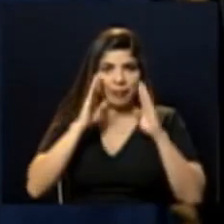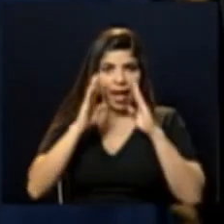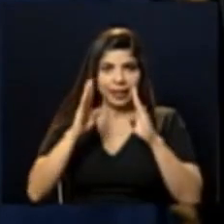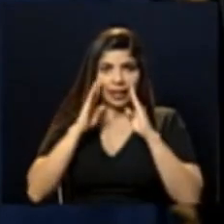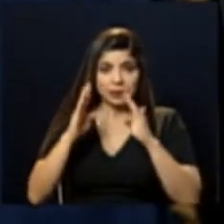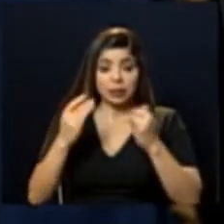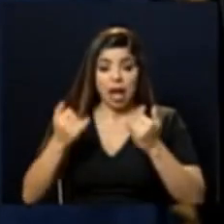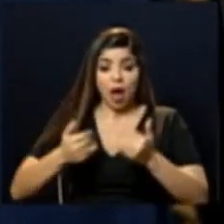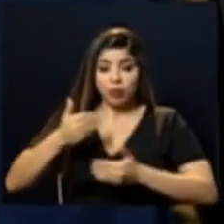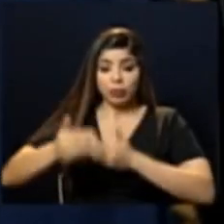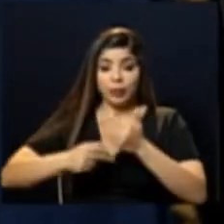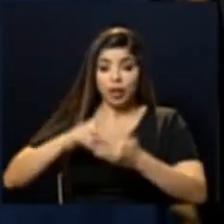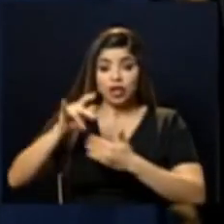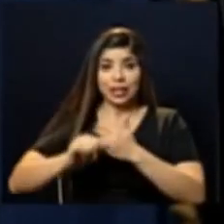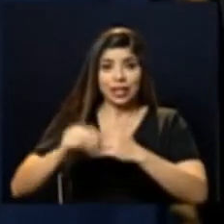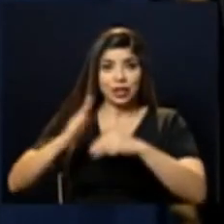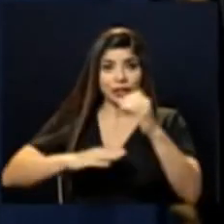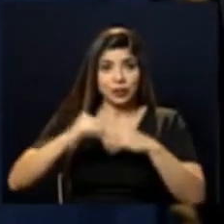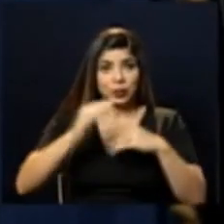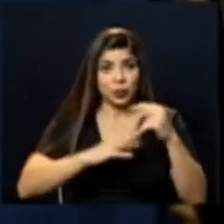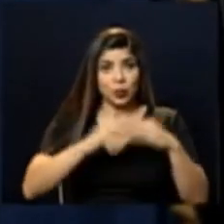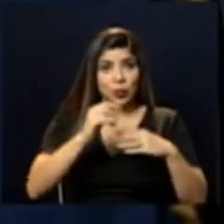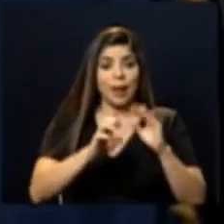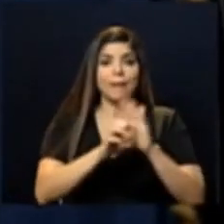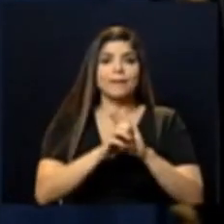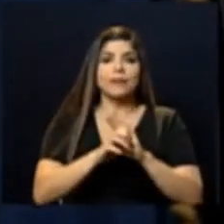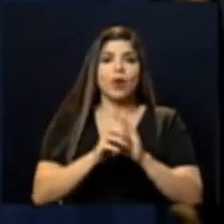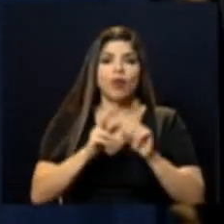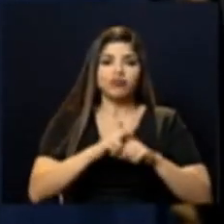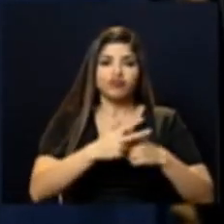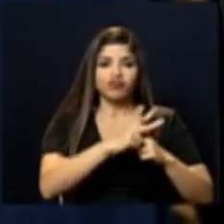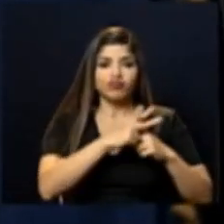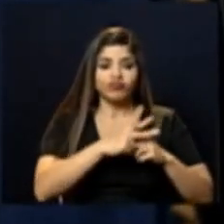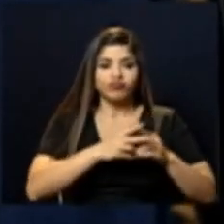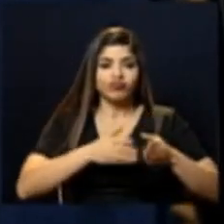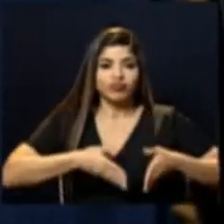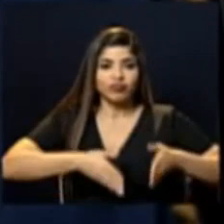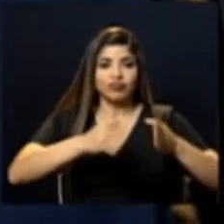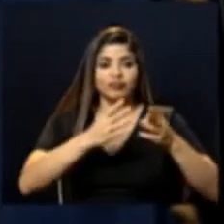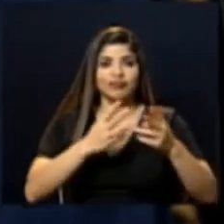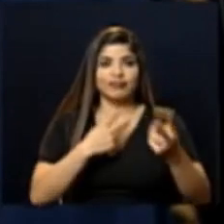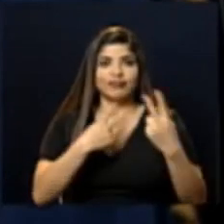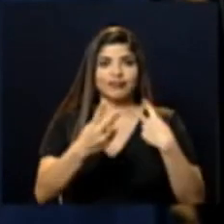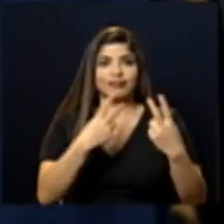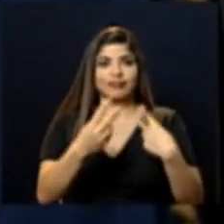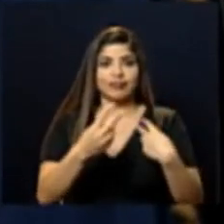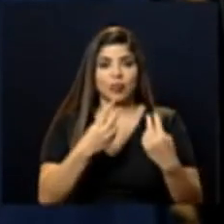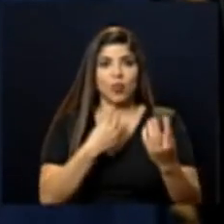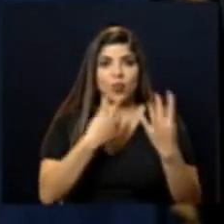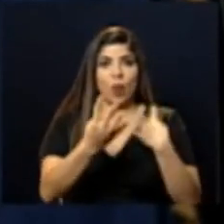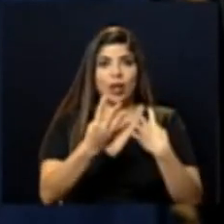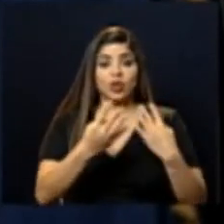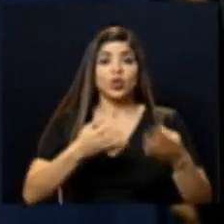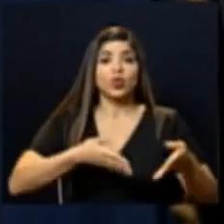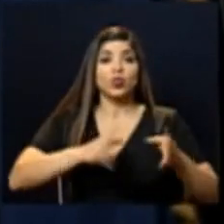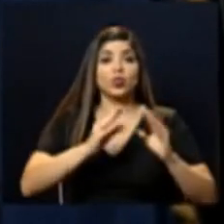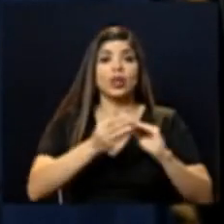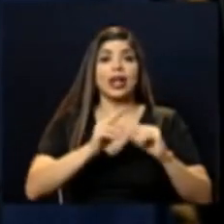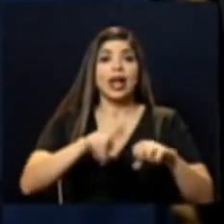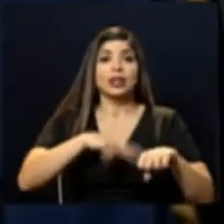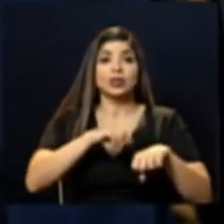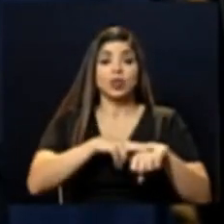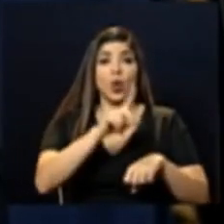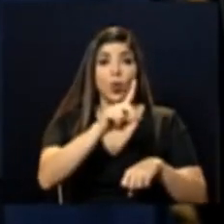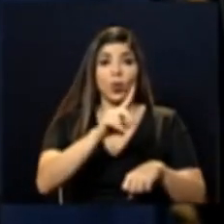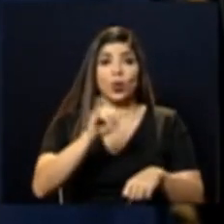Están en curso los proyectos de infraestructura como la rehabilitación y ampliación a 4 carriles de la Ruta Nacional 1